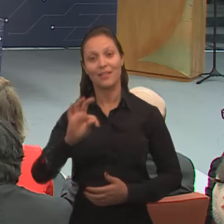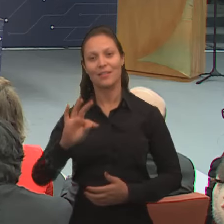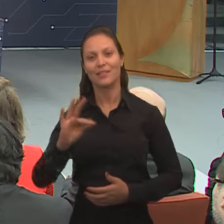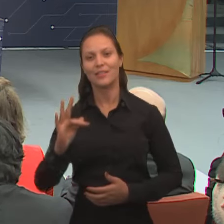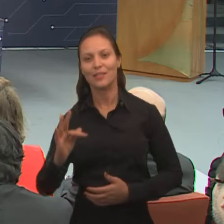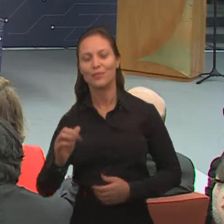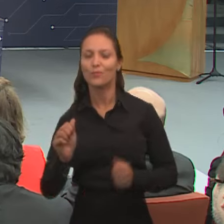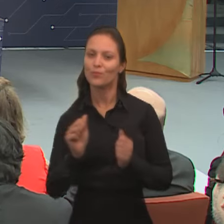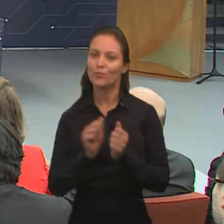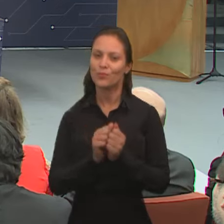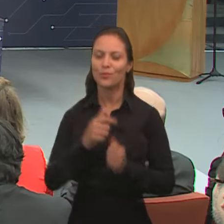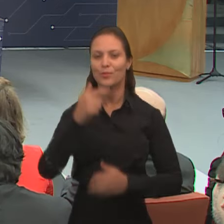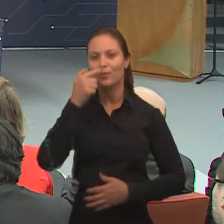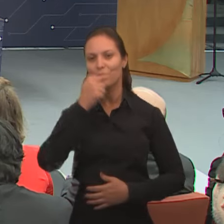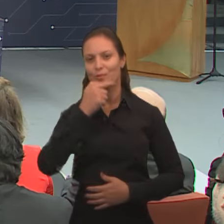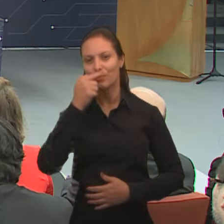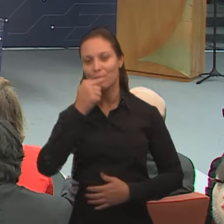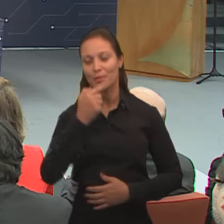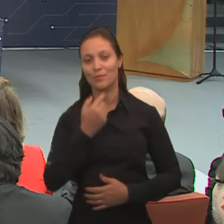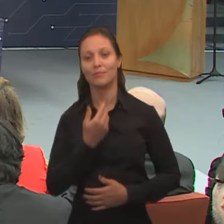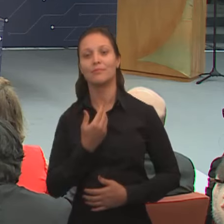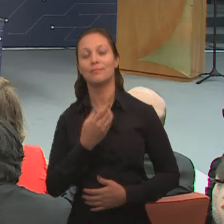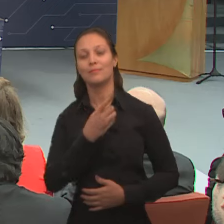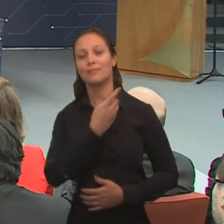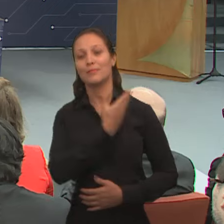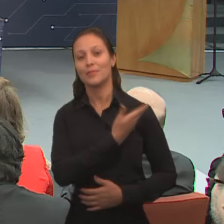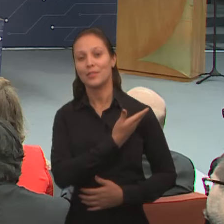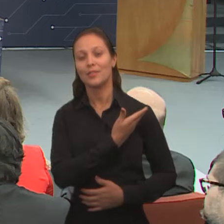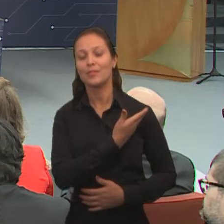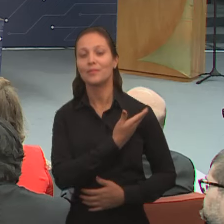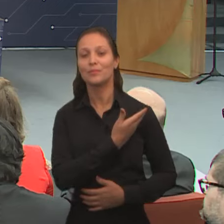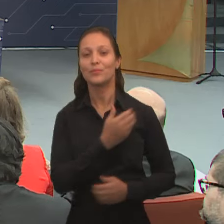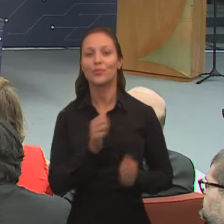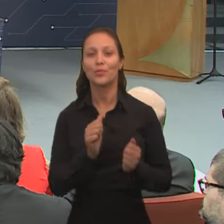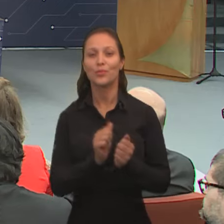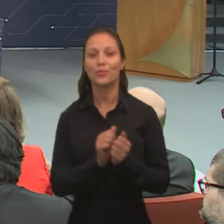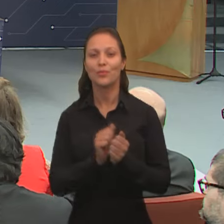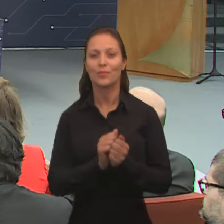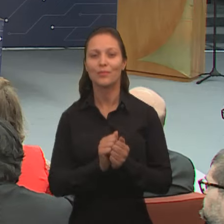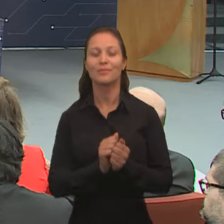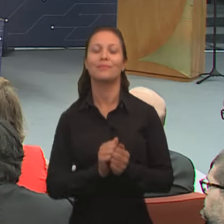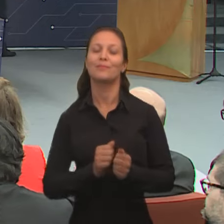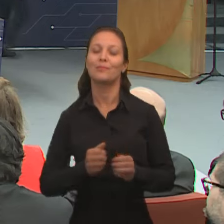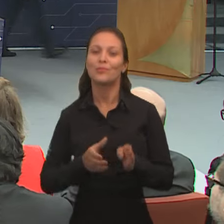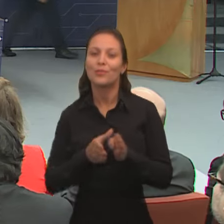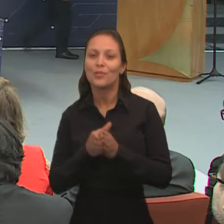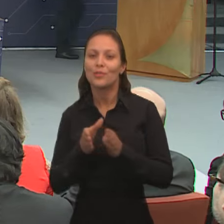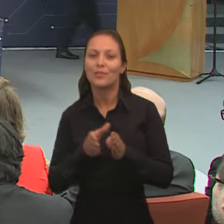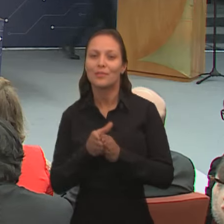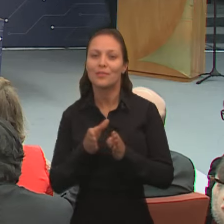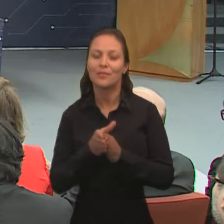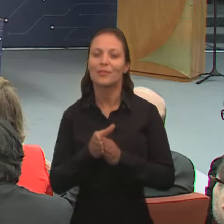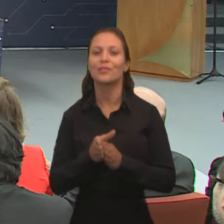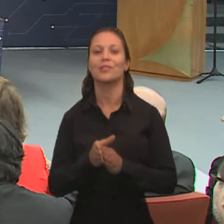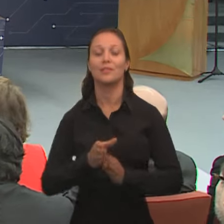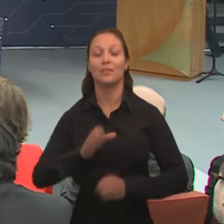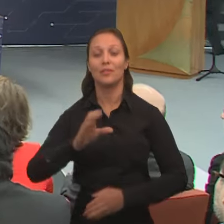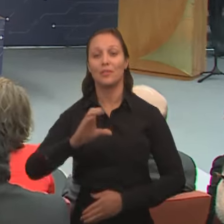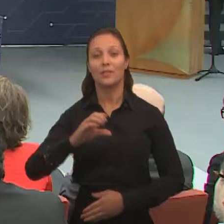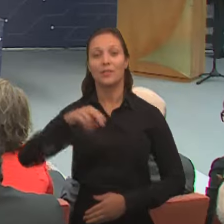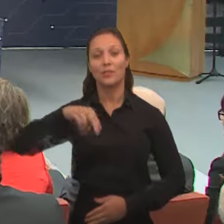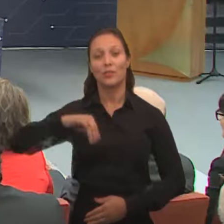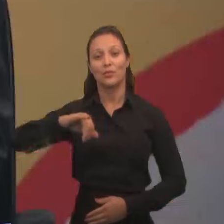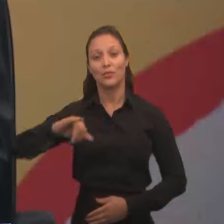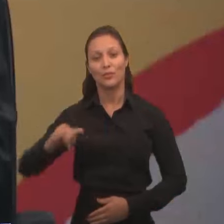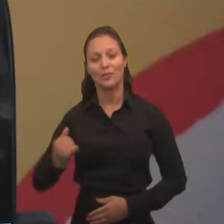decano, el ministro Gilmar Mendes, a la derecha el ministro del Tribunal Superior Electoral y consejero del Consejo Nacional